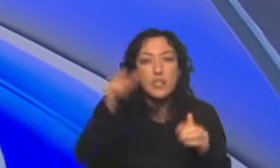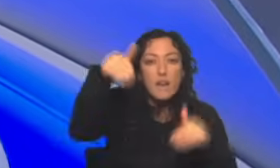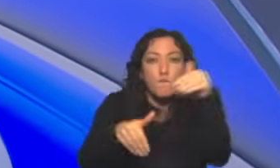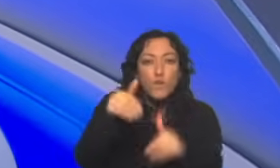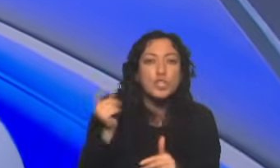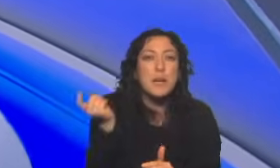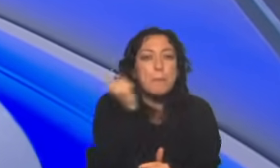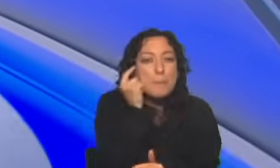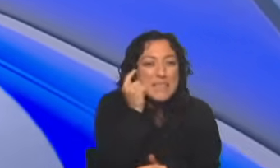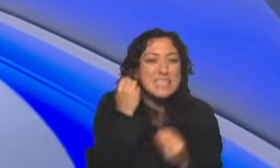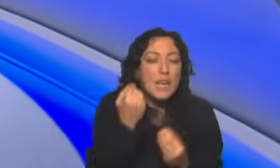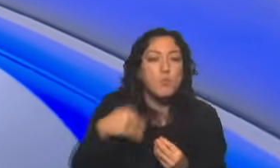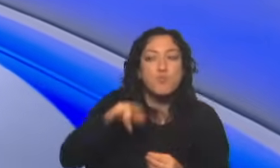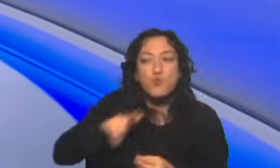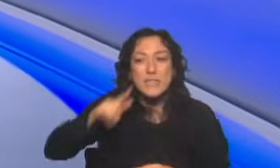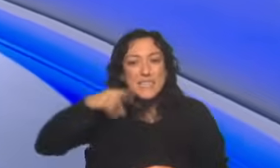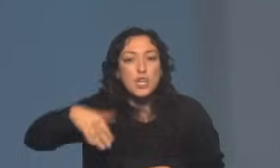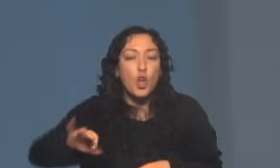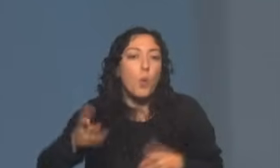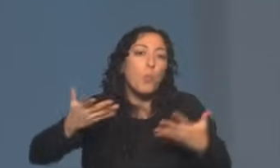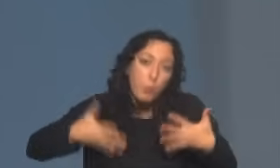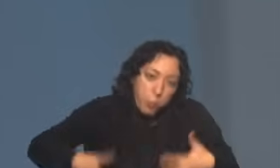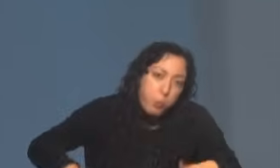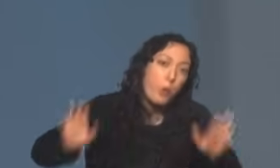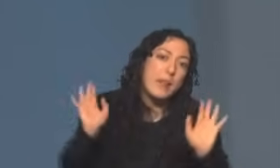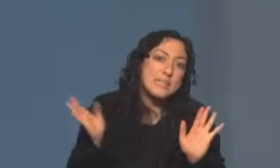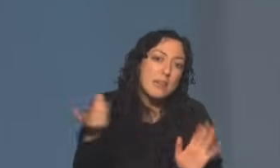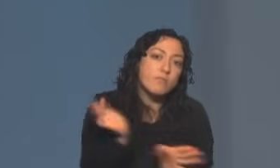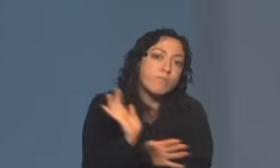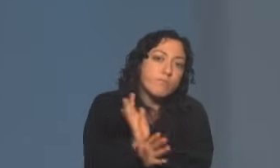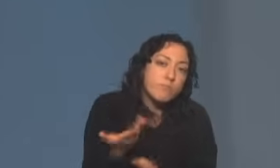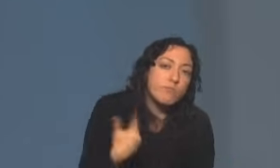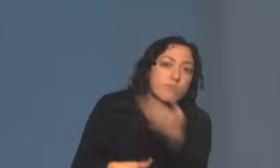de que Mulino puede retrotraerse o puede